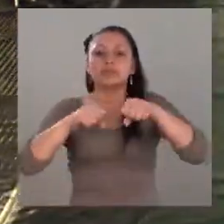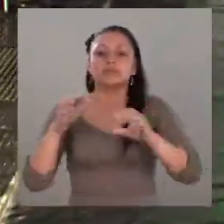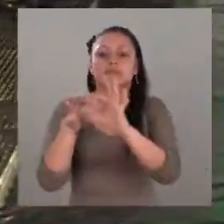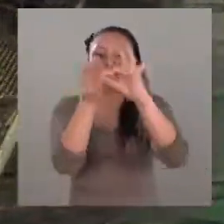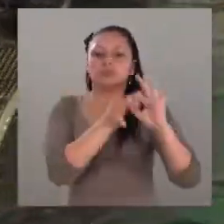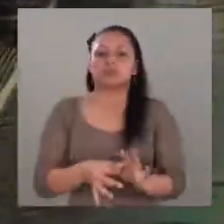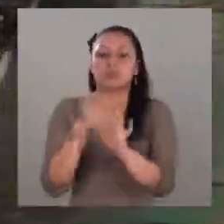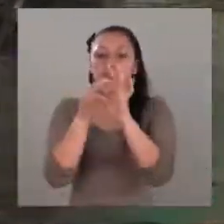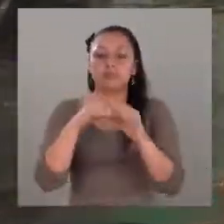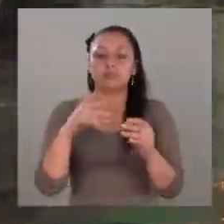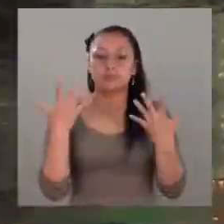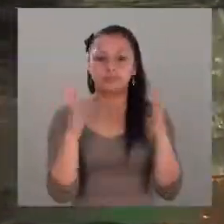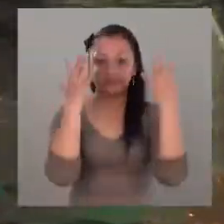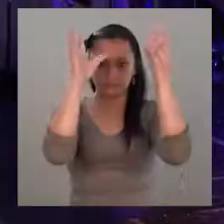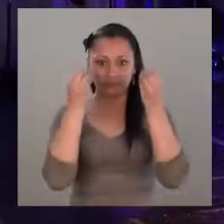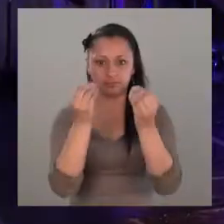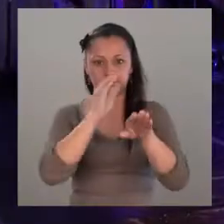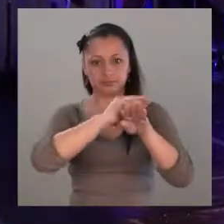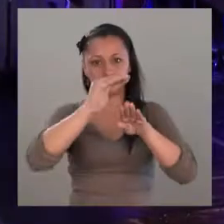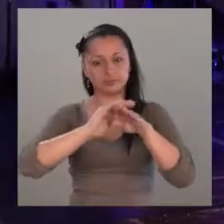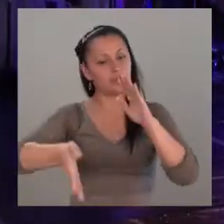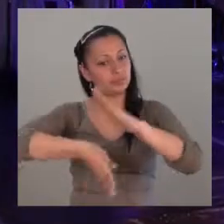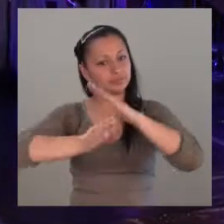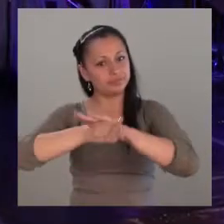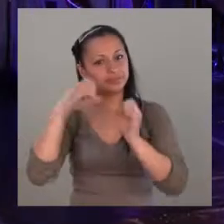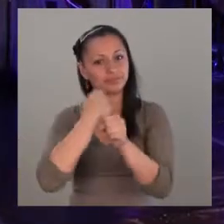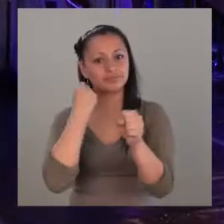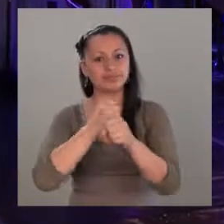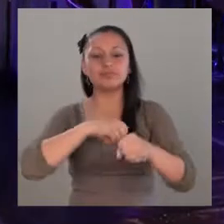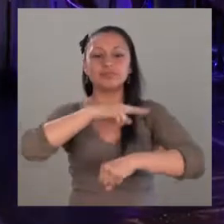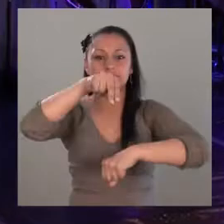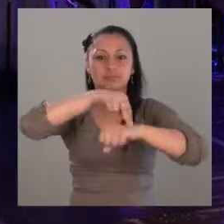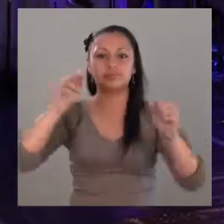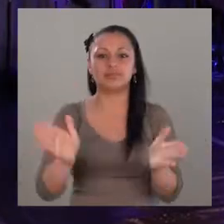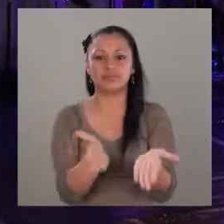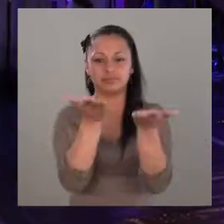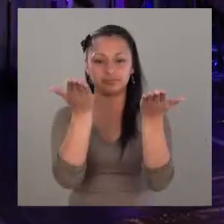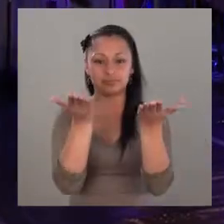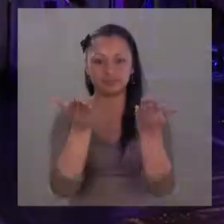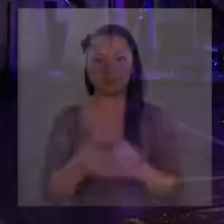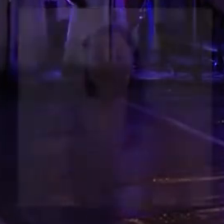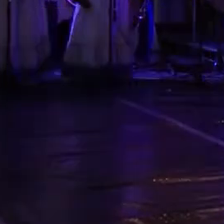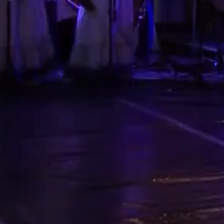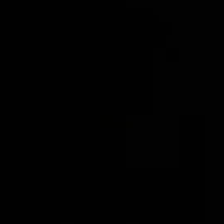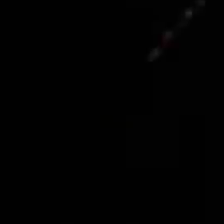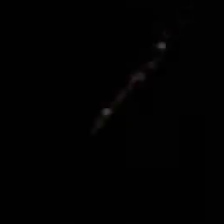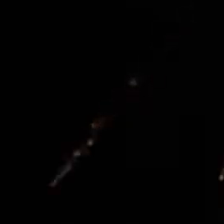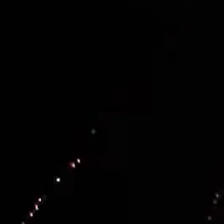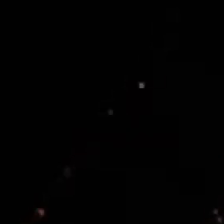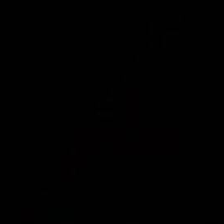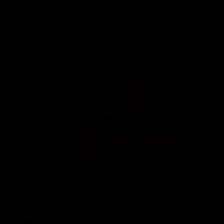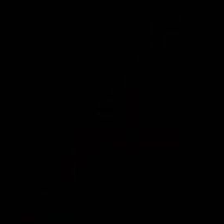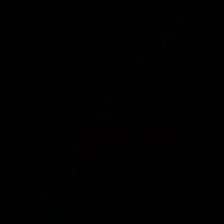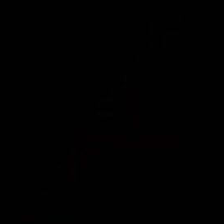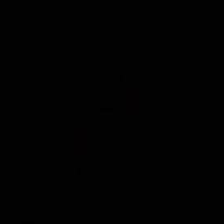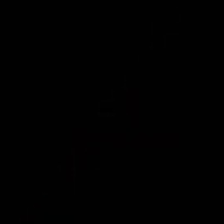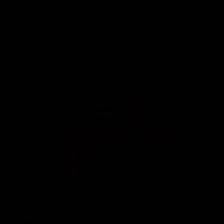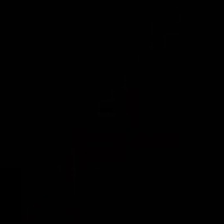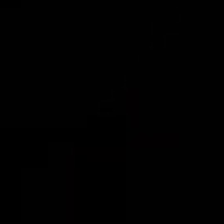civiles y militares se sumaron a esta conmemoración, que nos invita a continuar trabajando por un Nariño mejor.